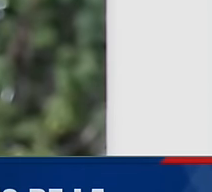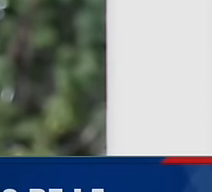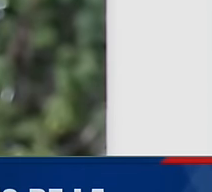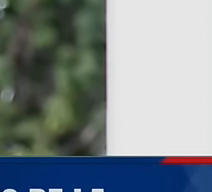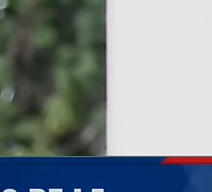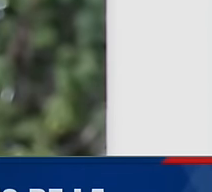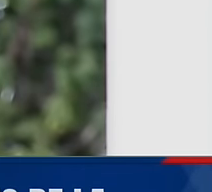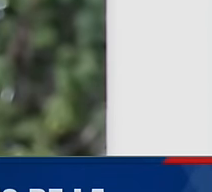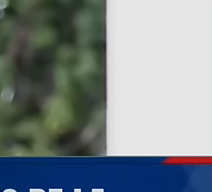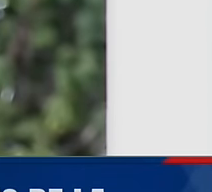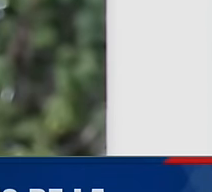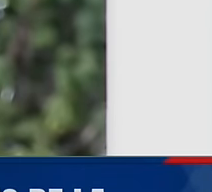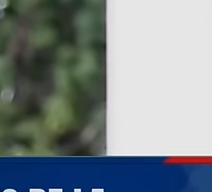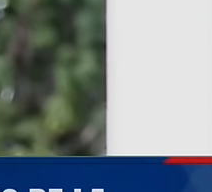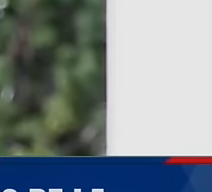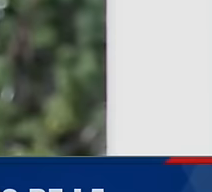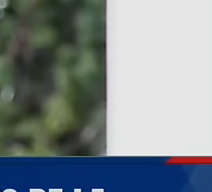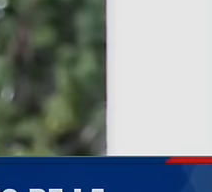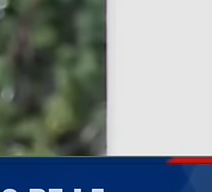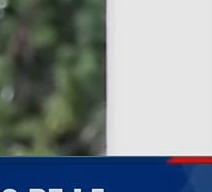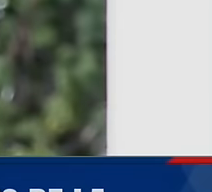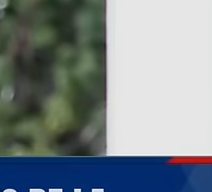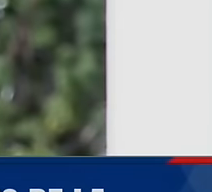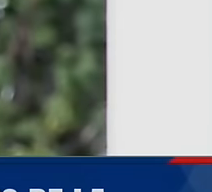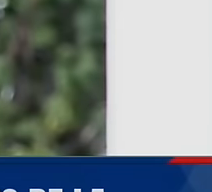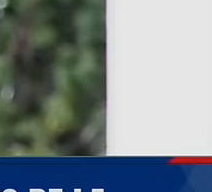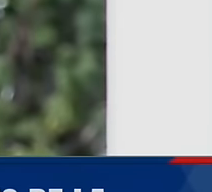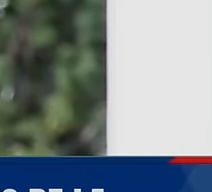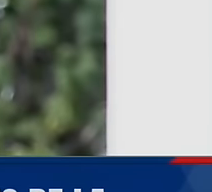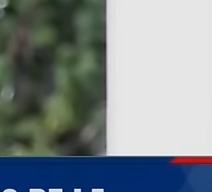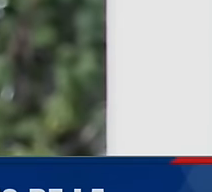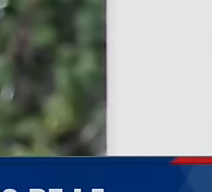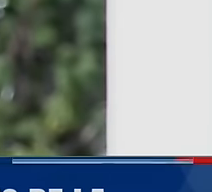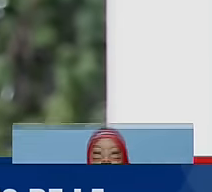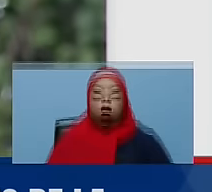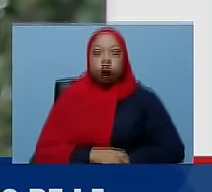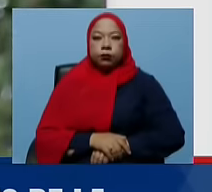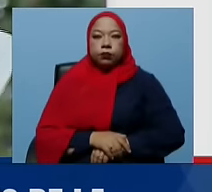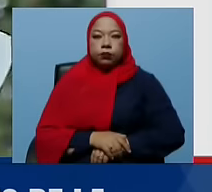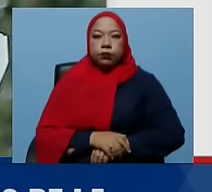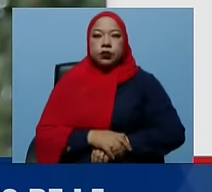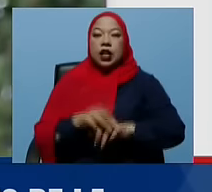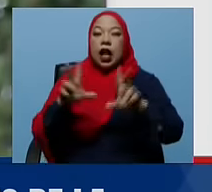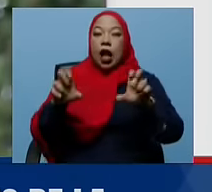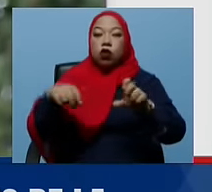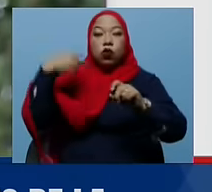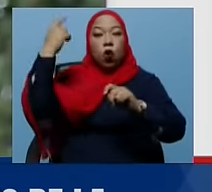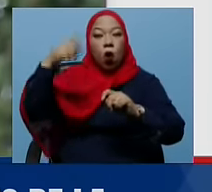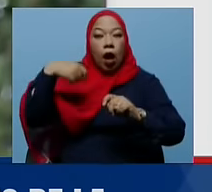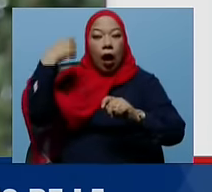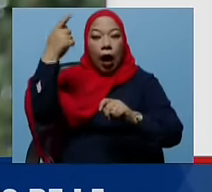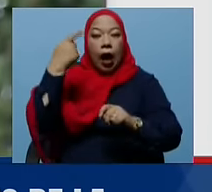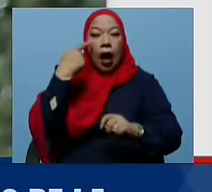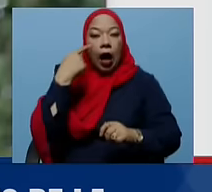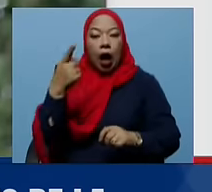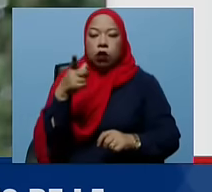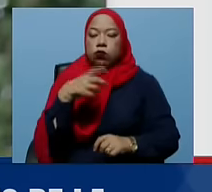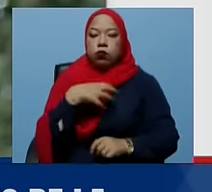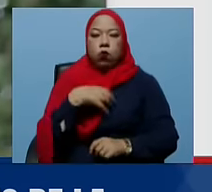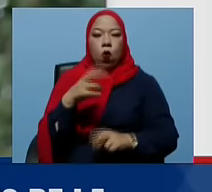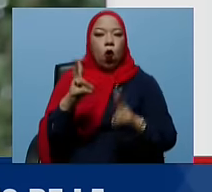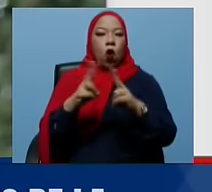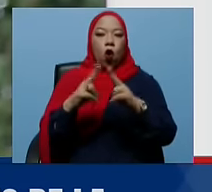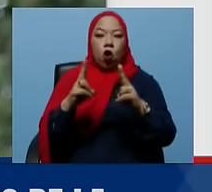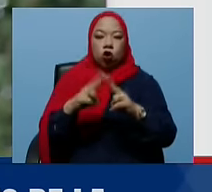lista una obra cinematográfica que no he visto, solamente conozco